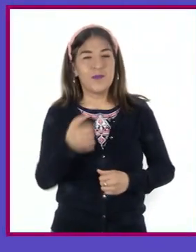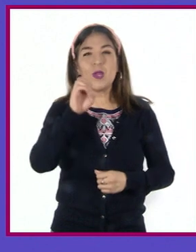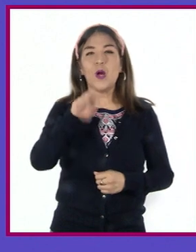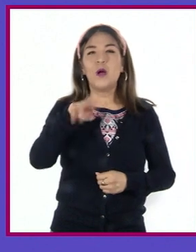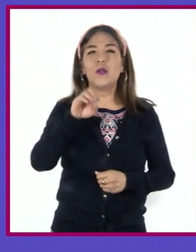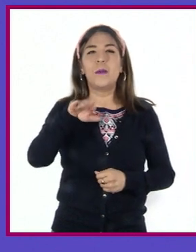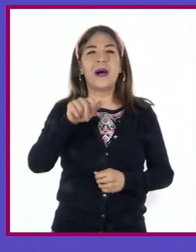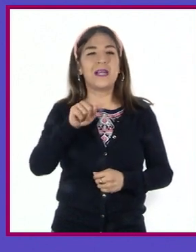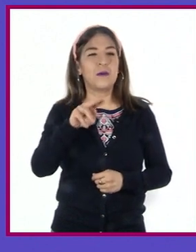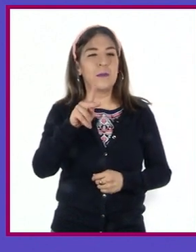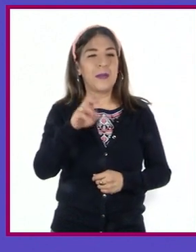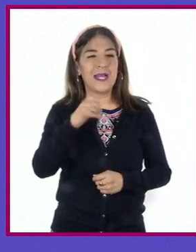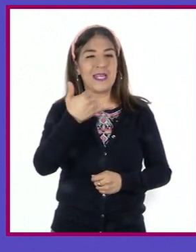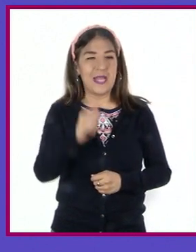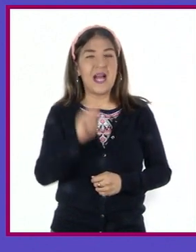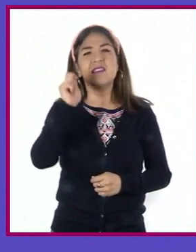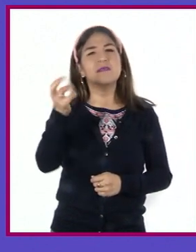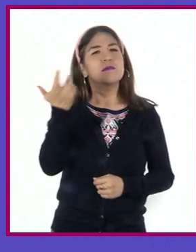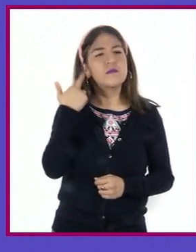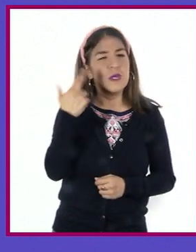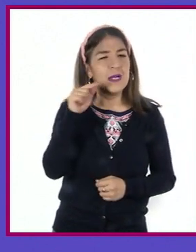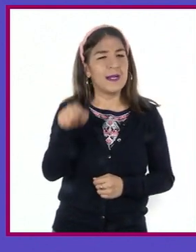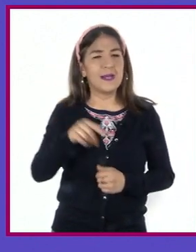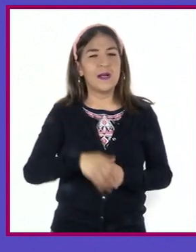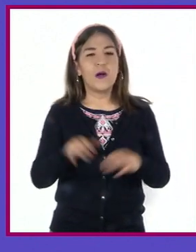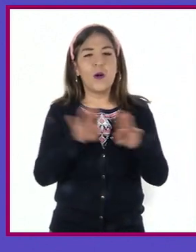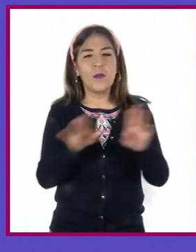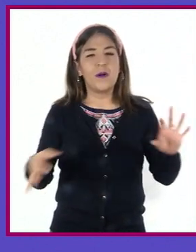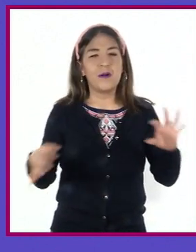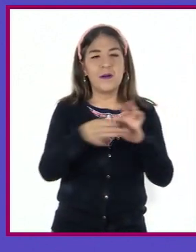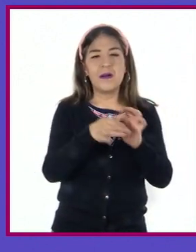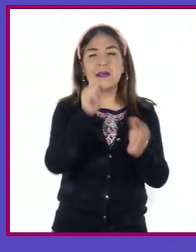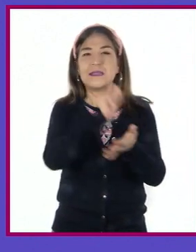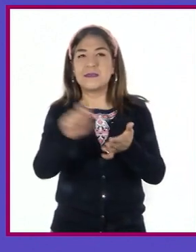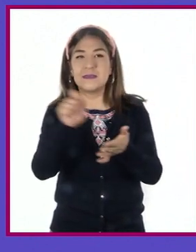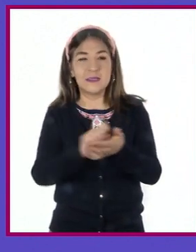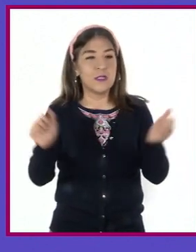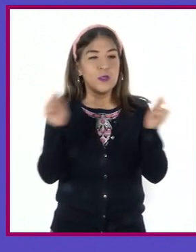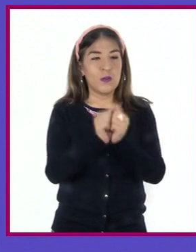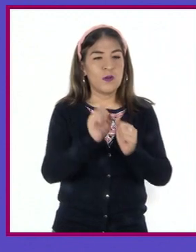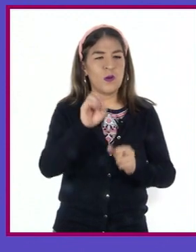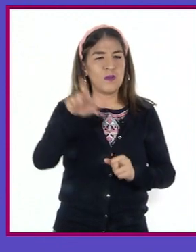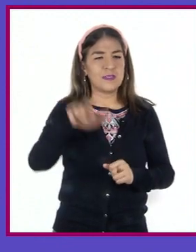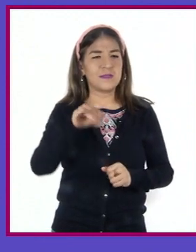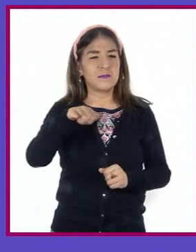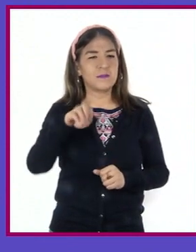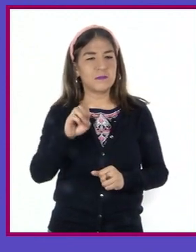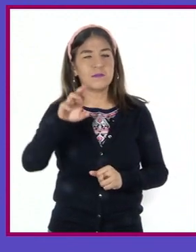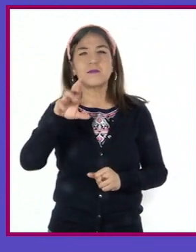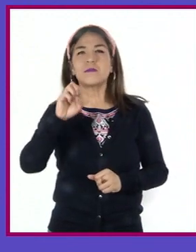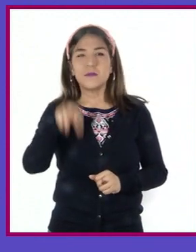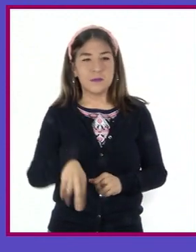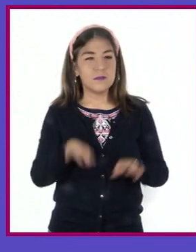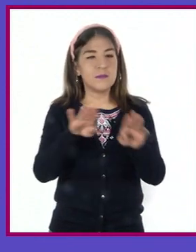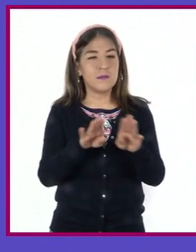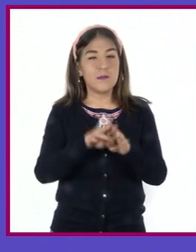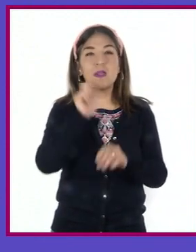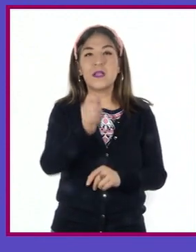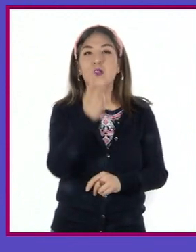de plomo! ¡Ay, su anillito plomado! Un cielo grande y sin gente monta en su globo a los